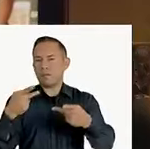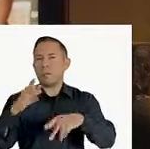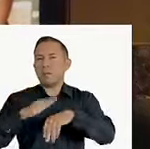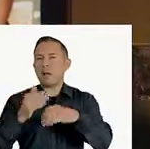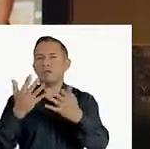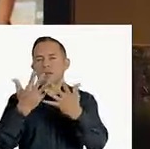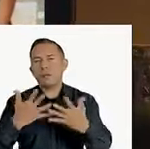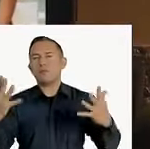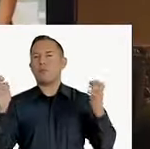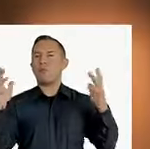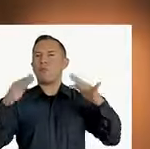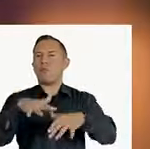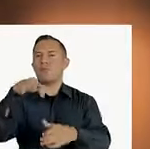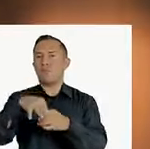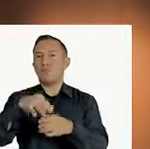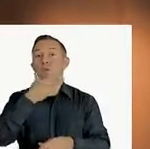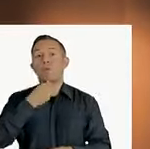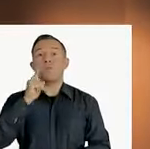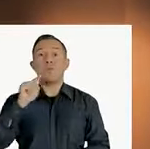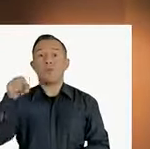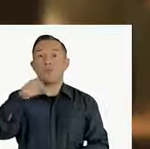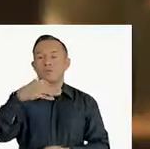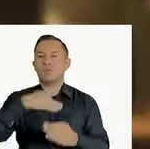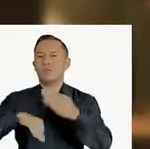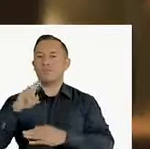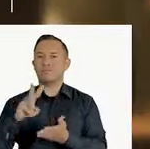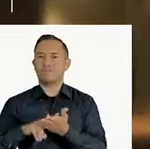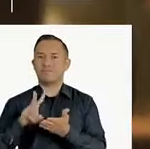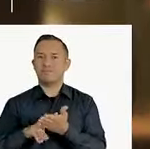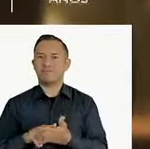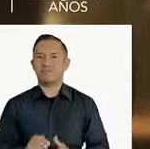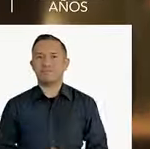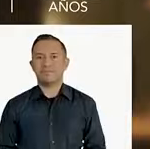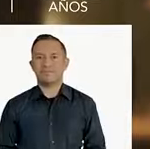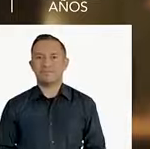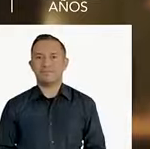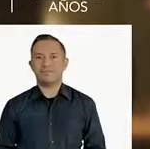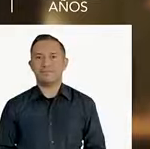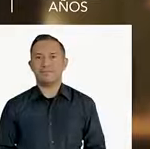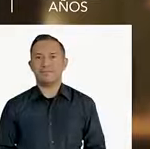a cabo en 2021. Contamos todas, contamos todos. INE.